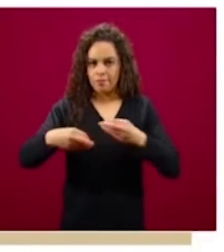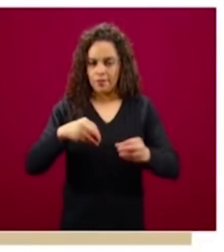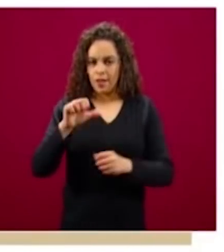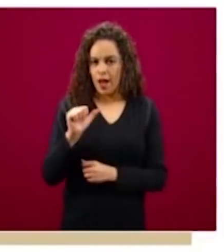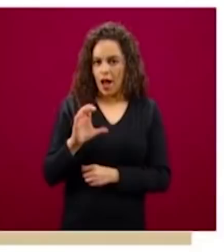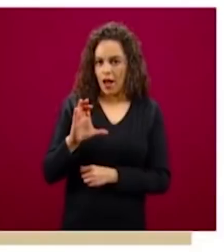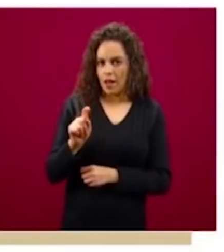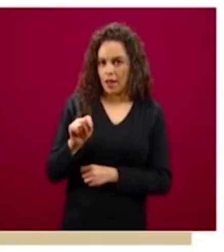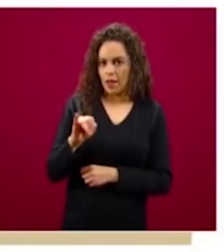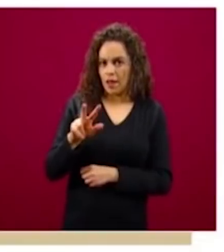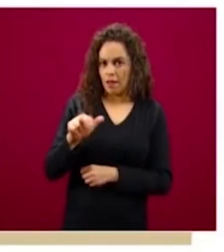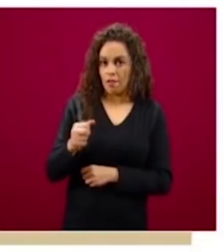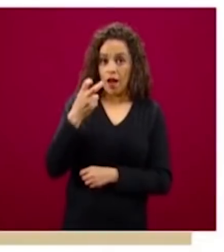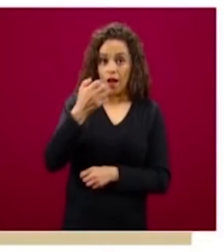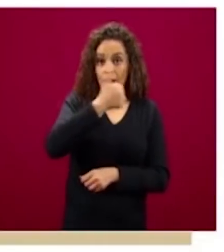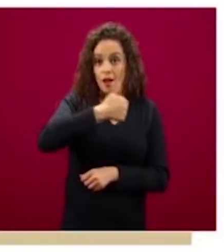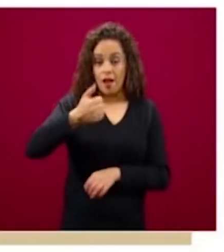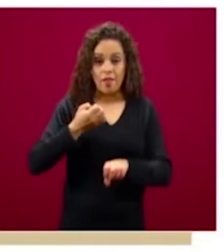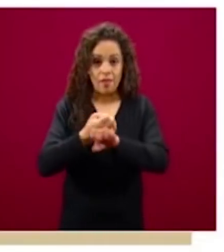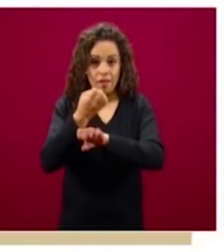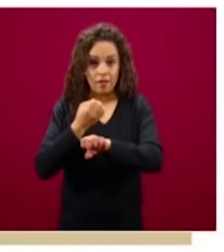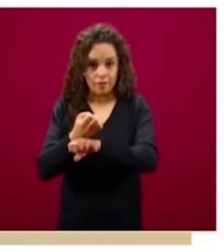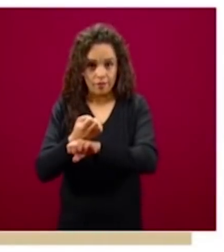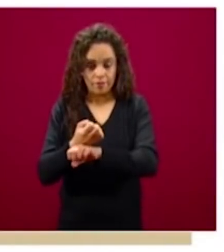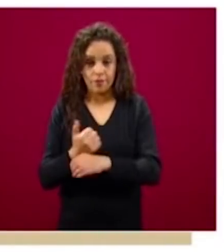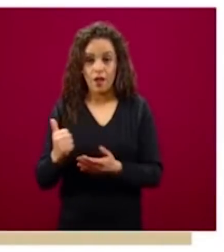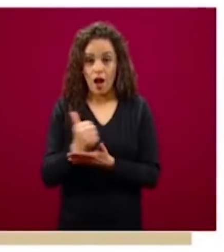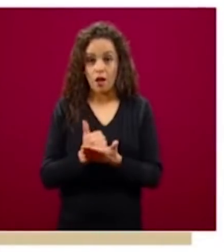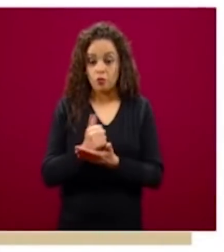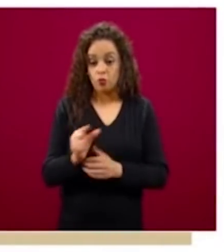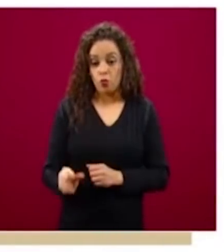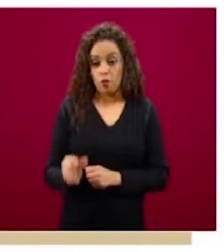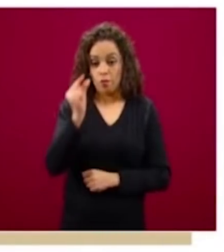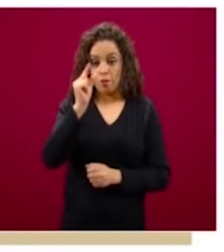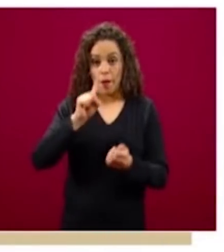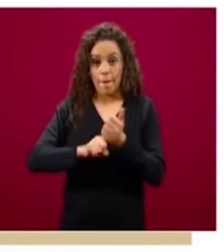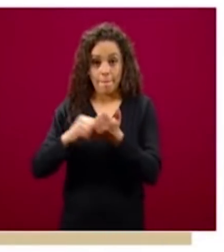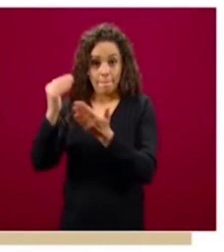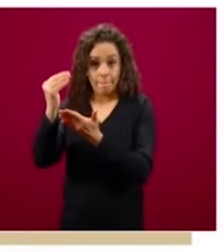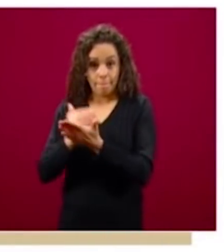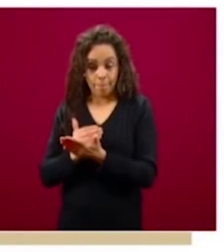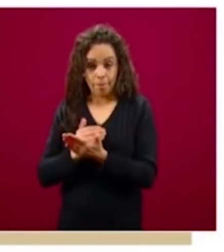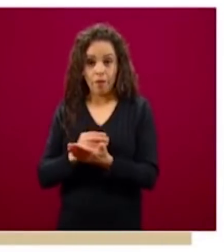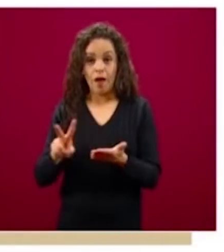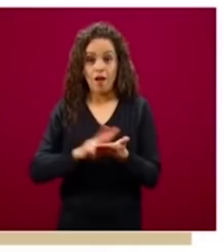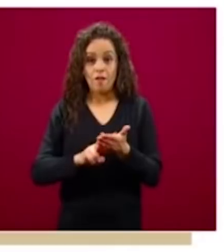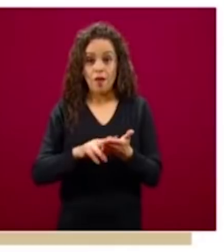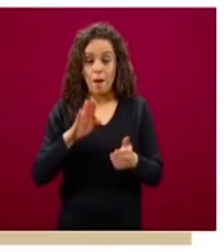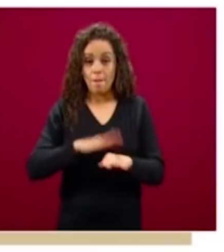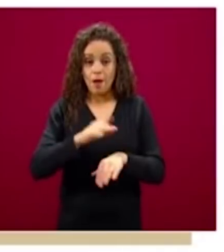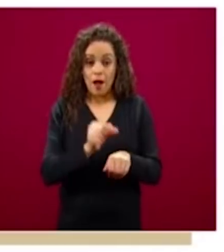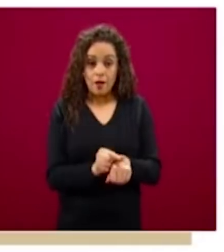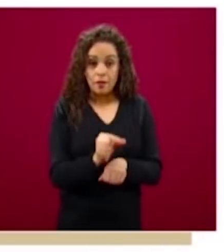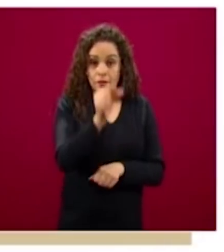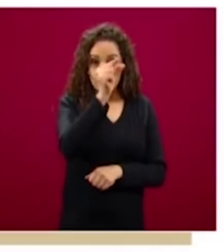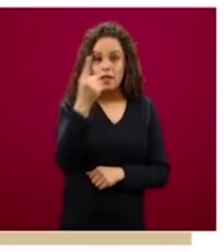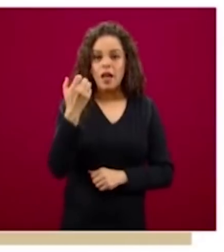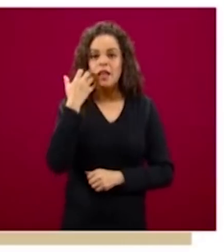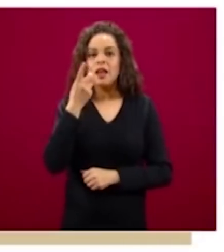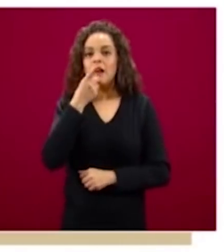cada una de ellas. Donde la barra azul es menor que la verde, quiere decir que la